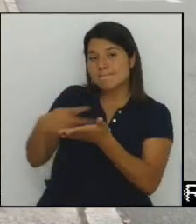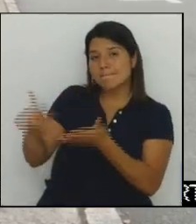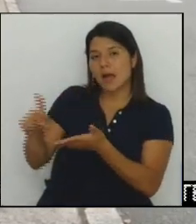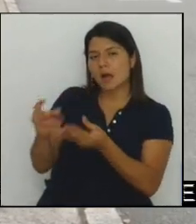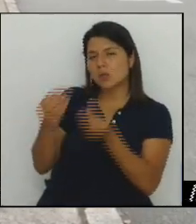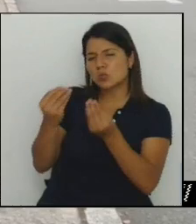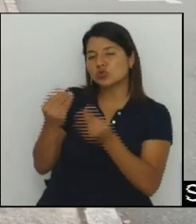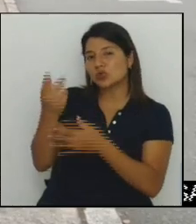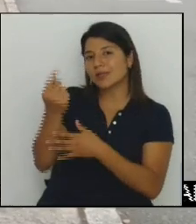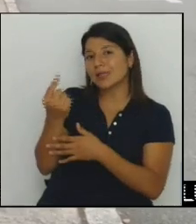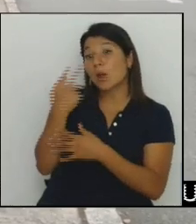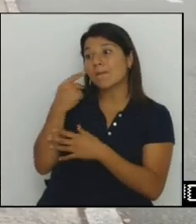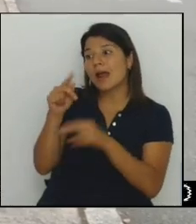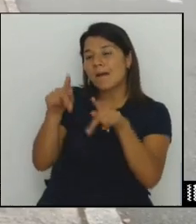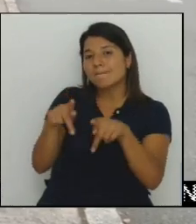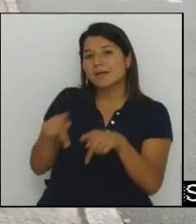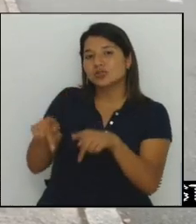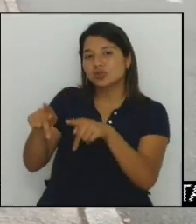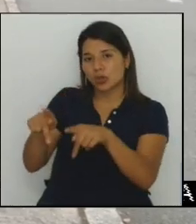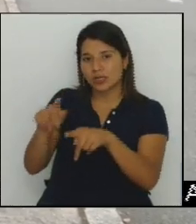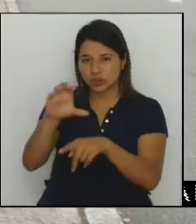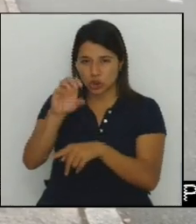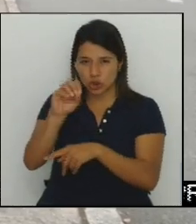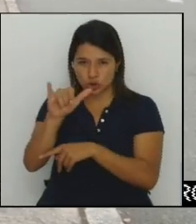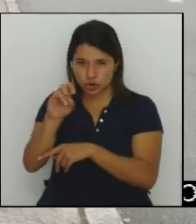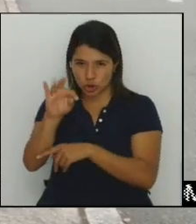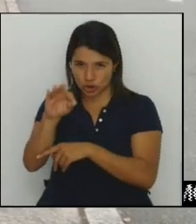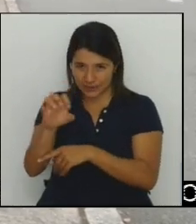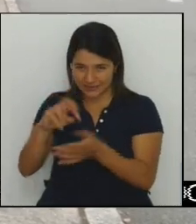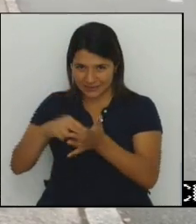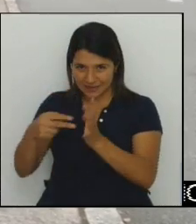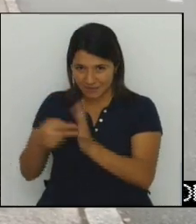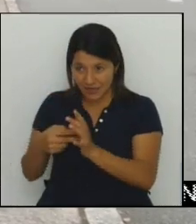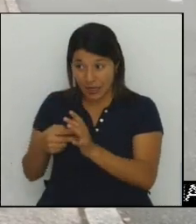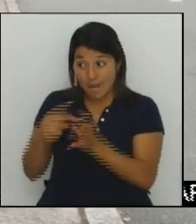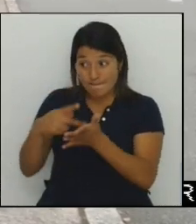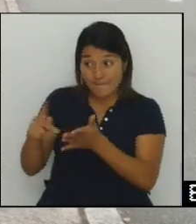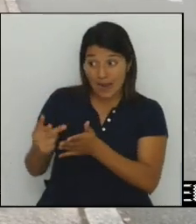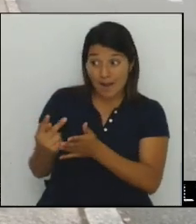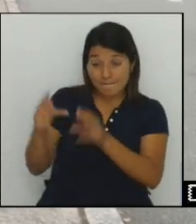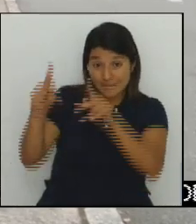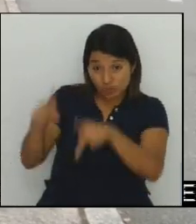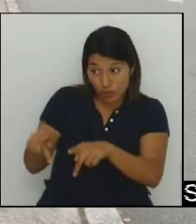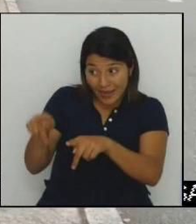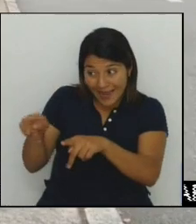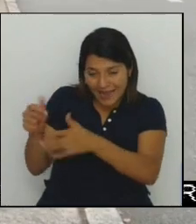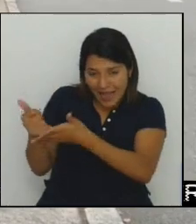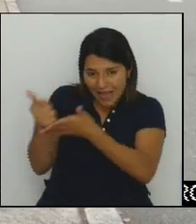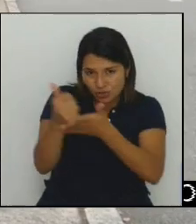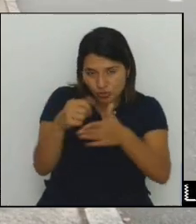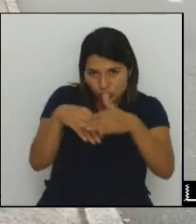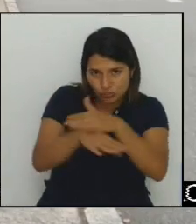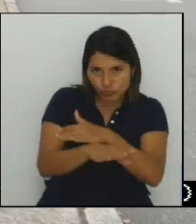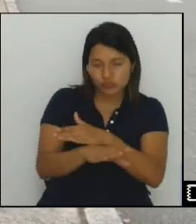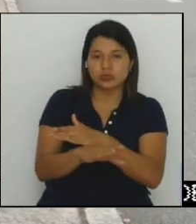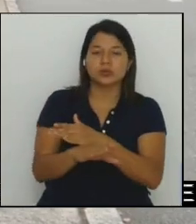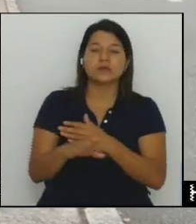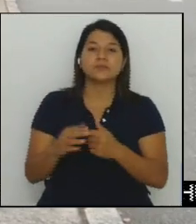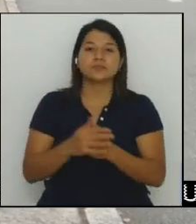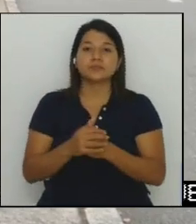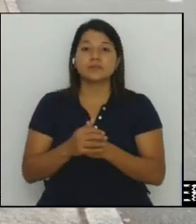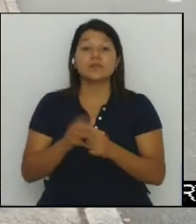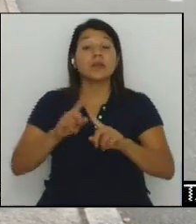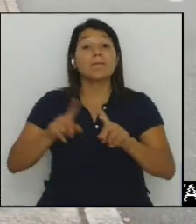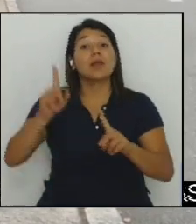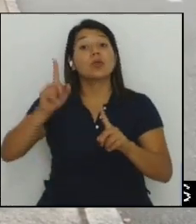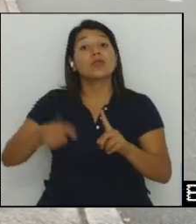Estados Unidos prácticamente prohíbe a los inmigrantes solicitar asilo en el país si no lo tramitaron antes en línea o si no